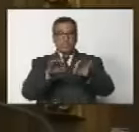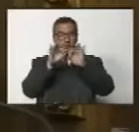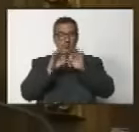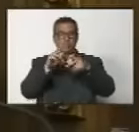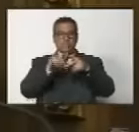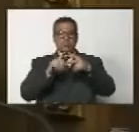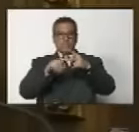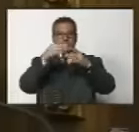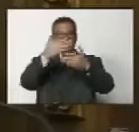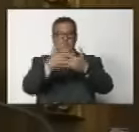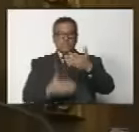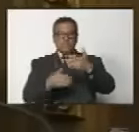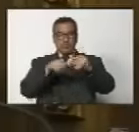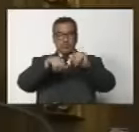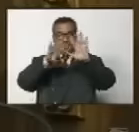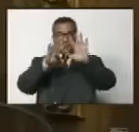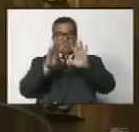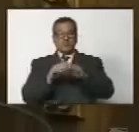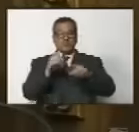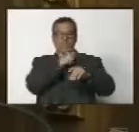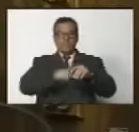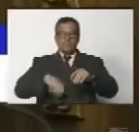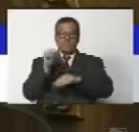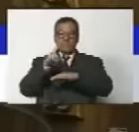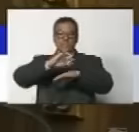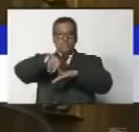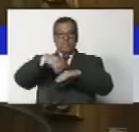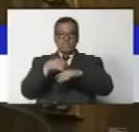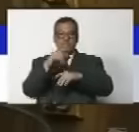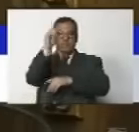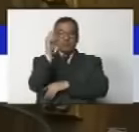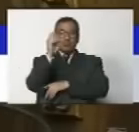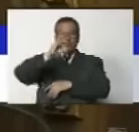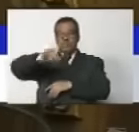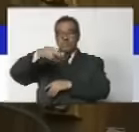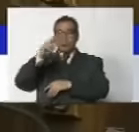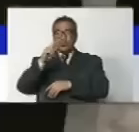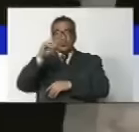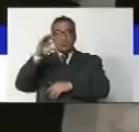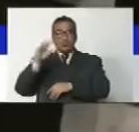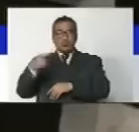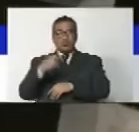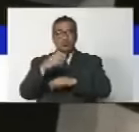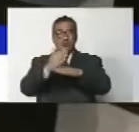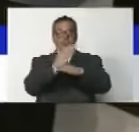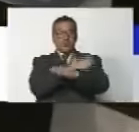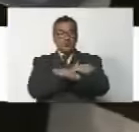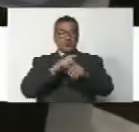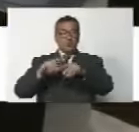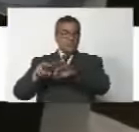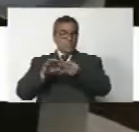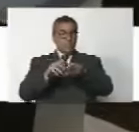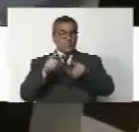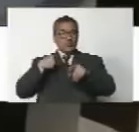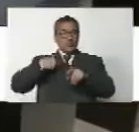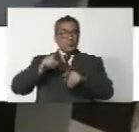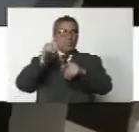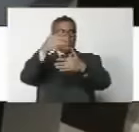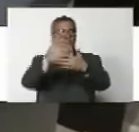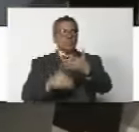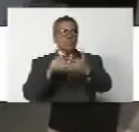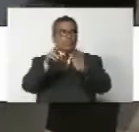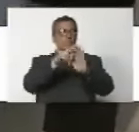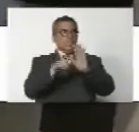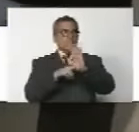2, acta número 19. El presidente de la Asamblea Nacional, diputado Jorge Rodríguez Gómez, previo anuncio de secretaría de la existencia del quórum